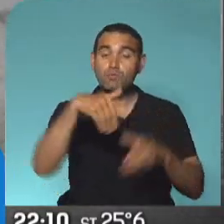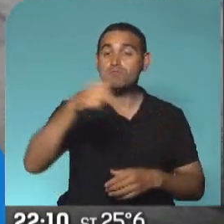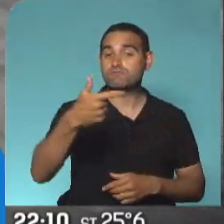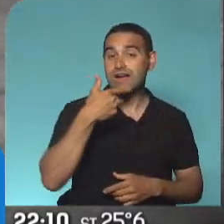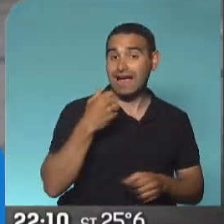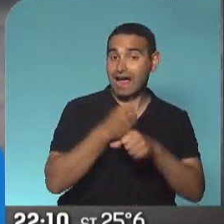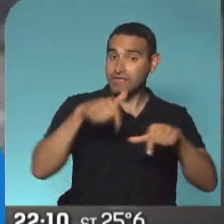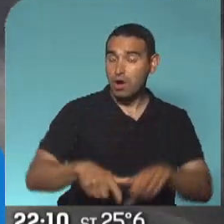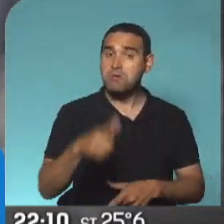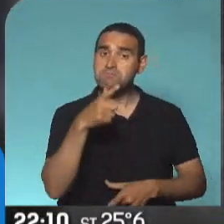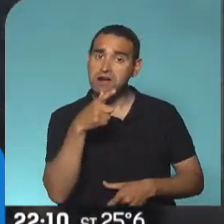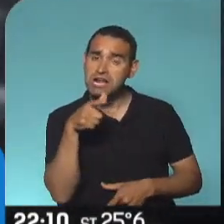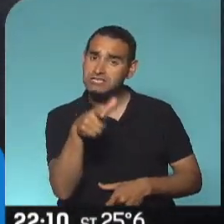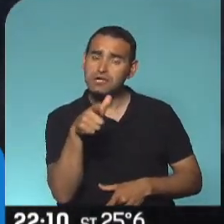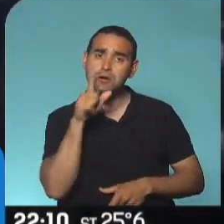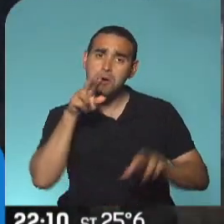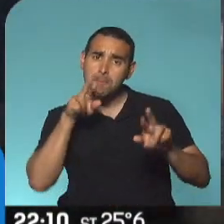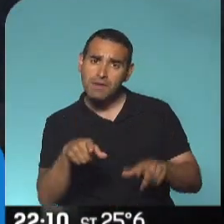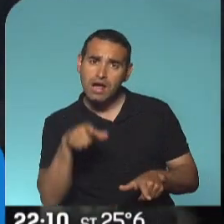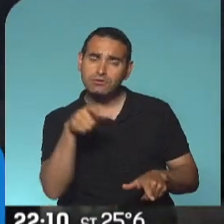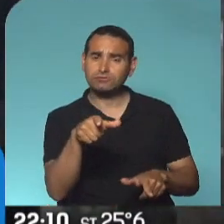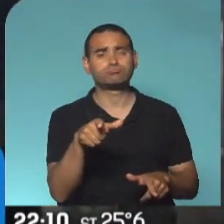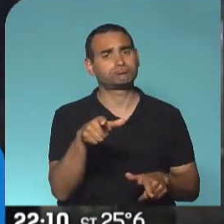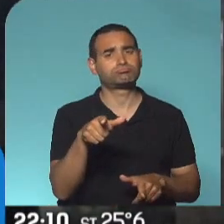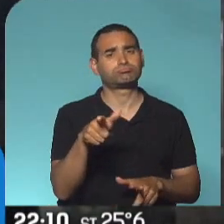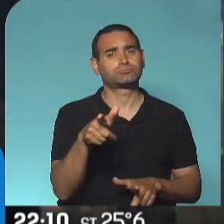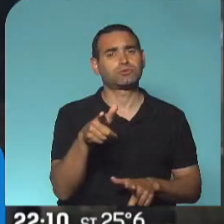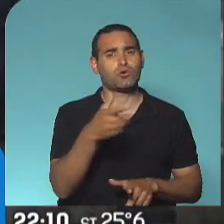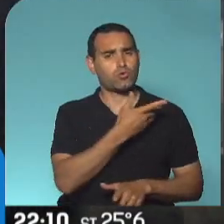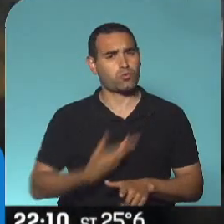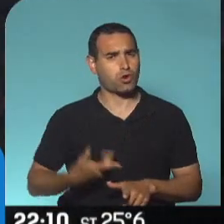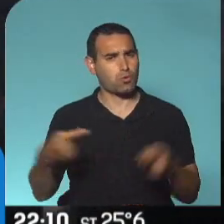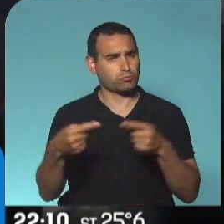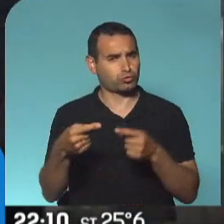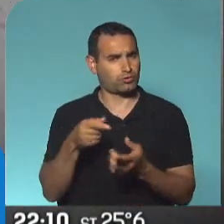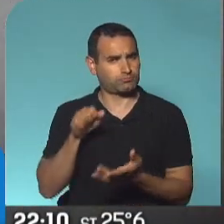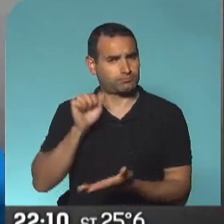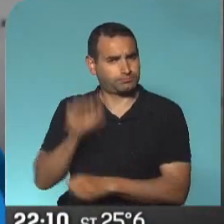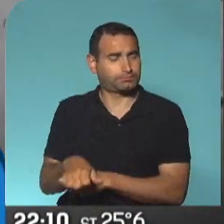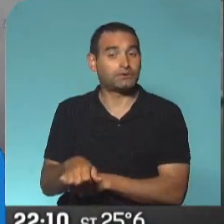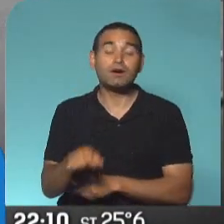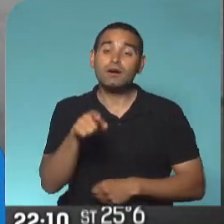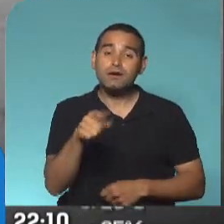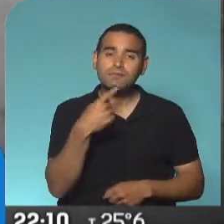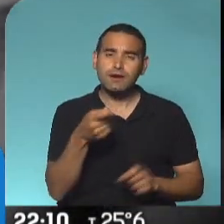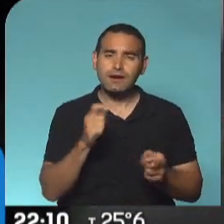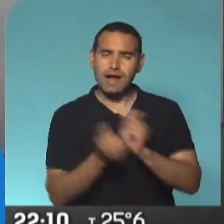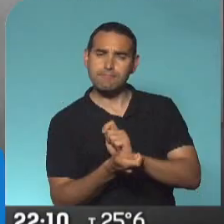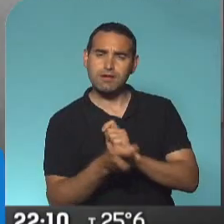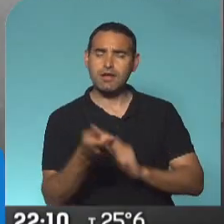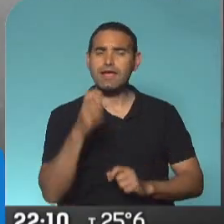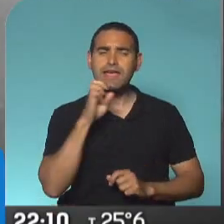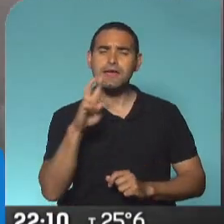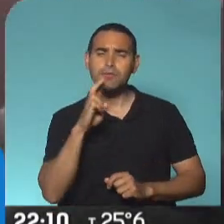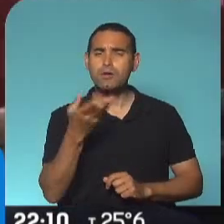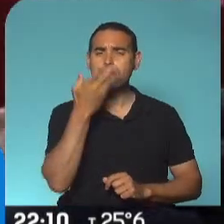momento parecía haber mantenido la estrategia de vaciar de legitimidad a la instalación de un gobierno de la oposición, cambió el eje a través de una declaración de Evo